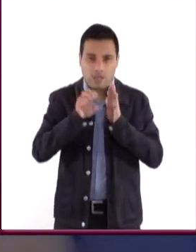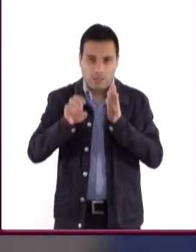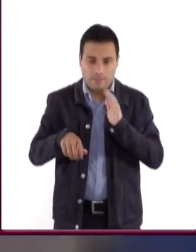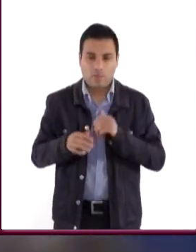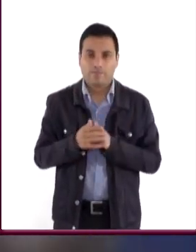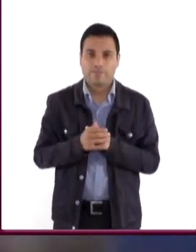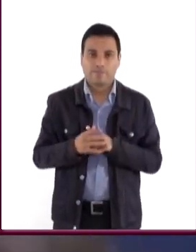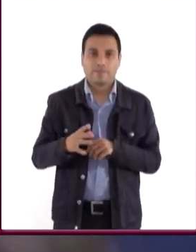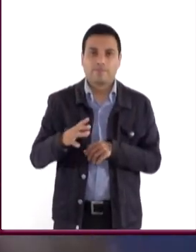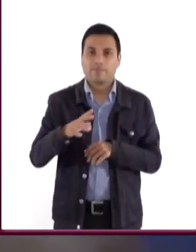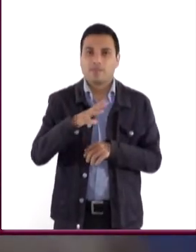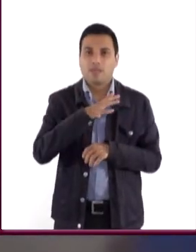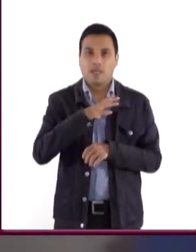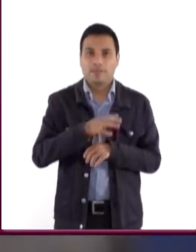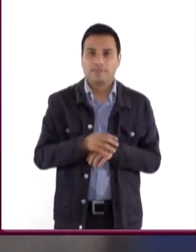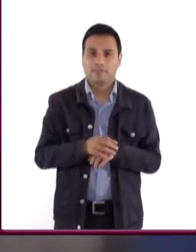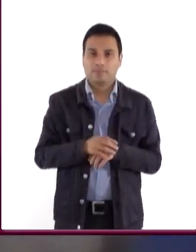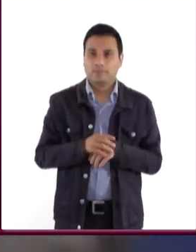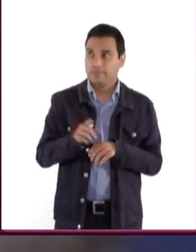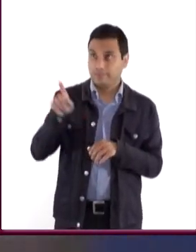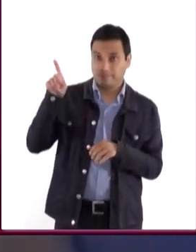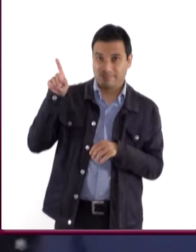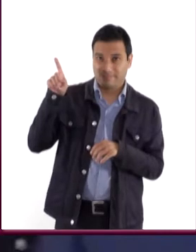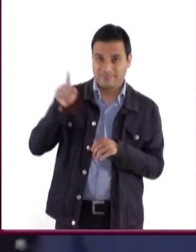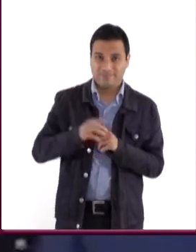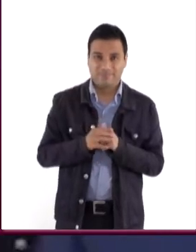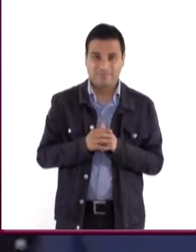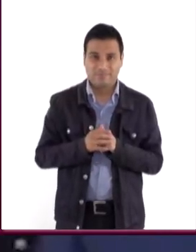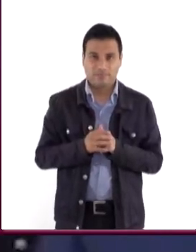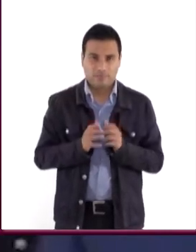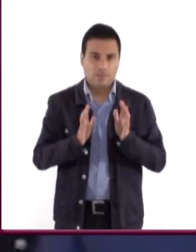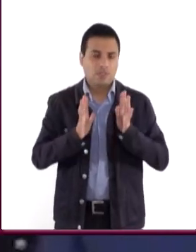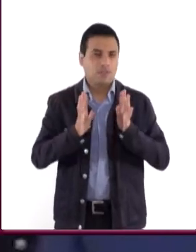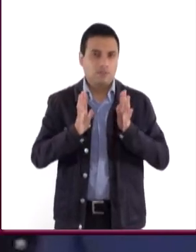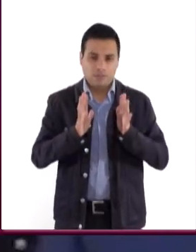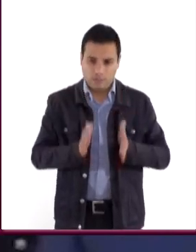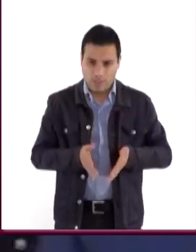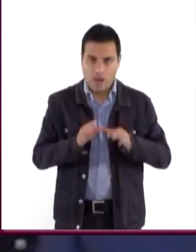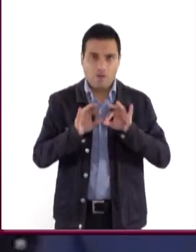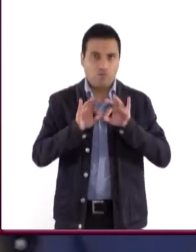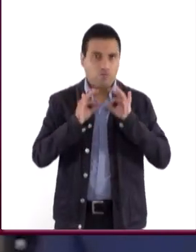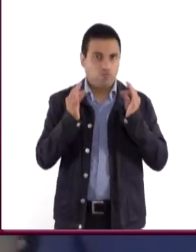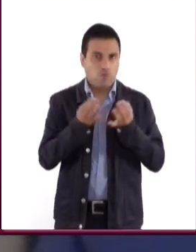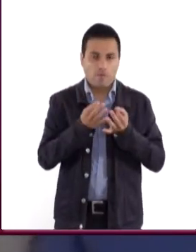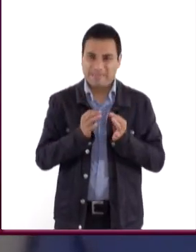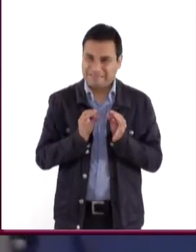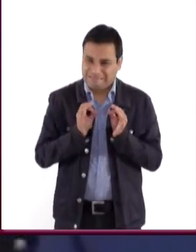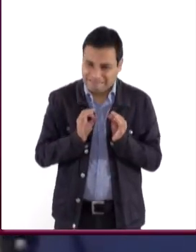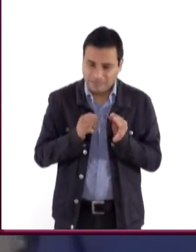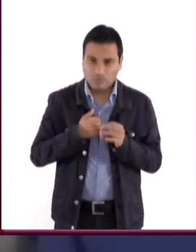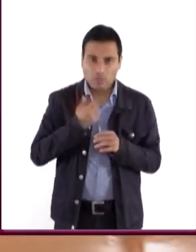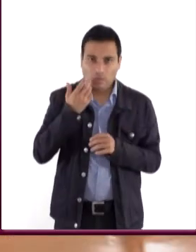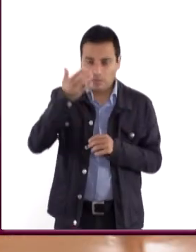que tengamos un objeto como este, que ya tiene una geometría diferente, y yo quiero saber